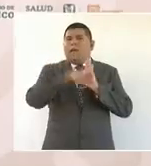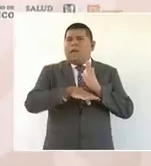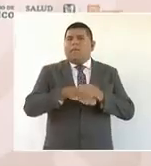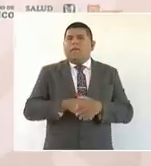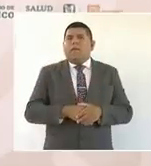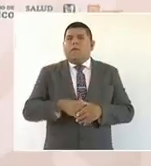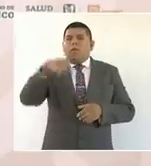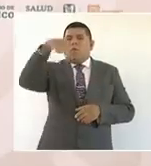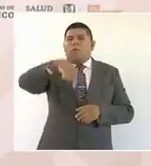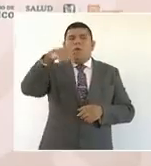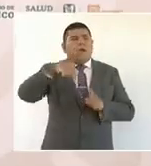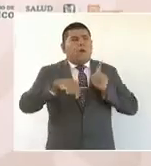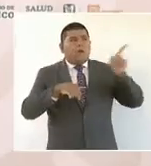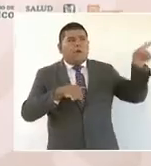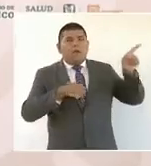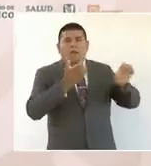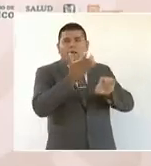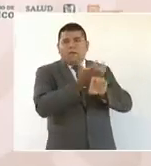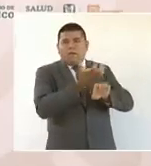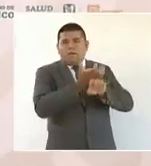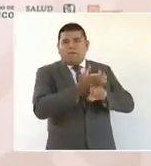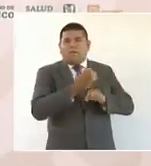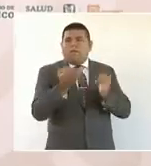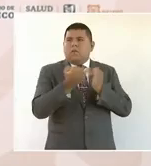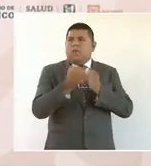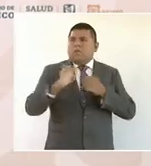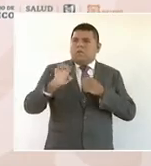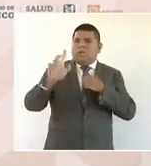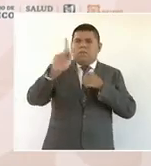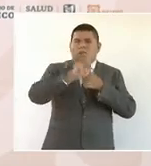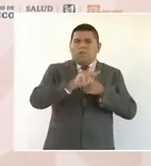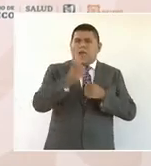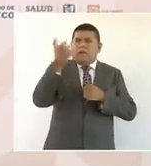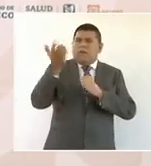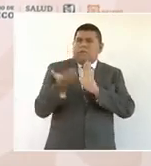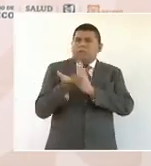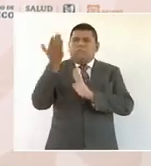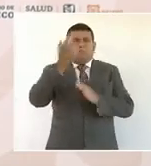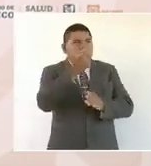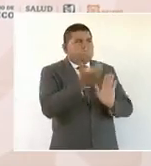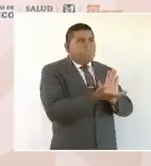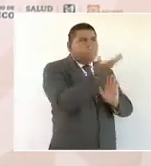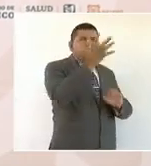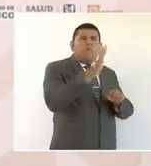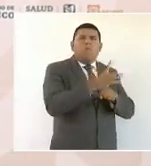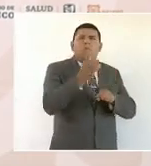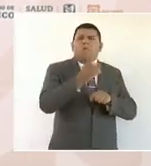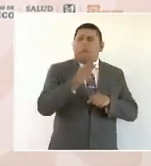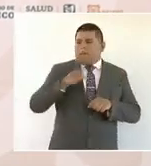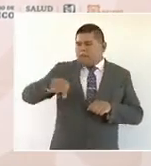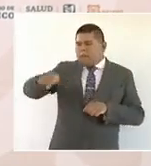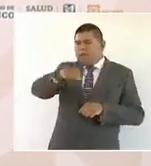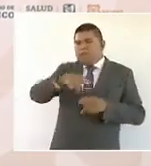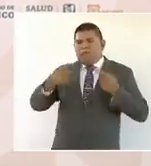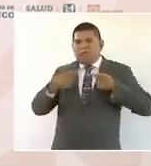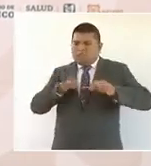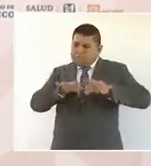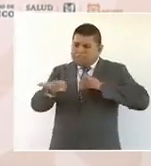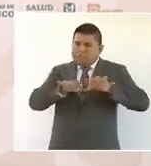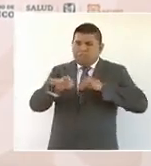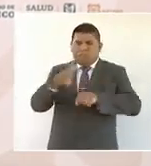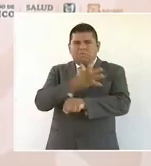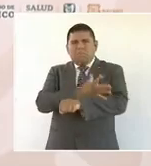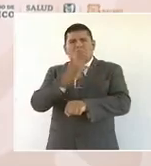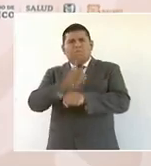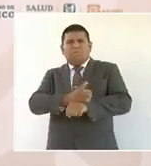hoy que en Estados Unidos y que en Europa, por los trabajadores petroleros. Y lo